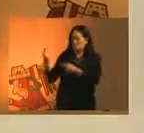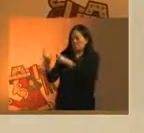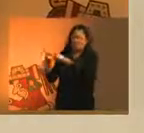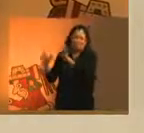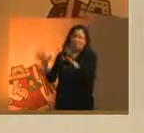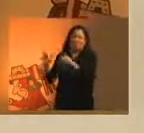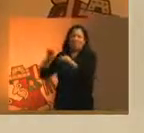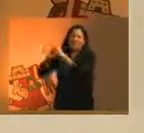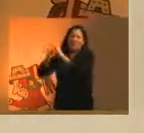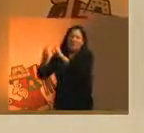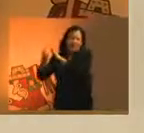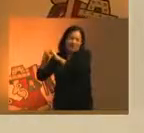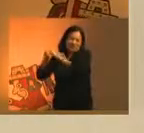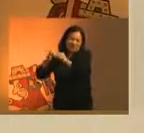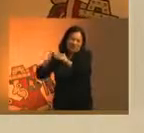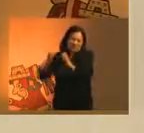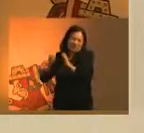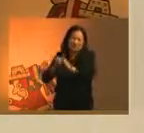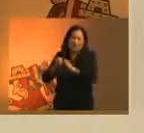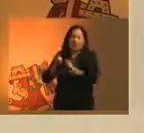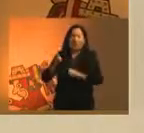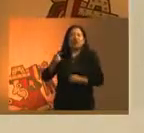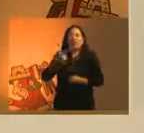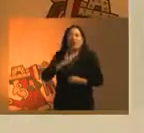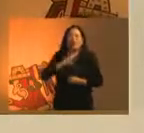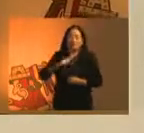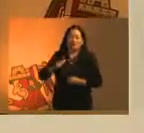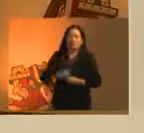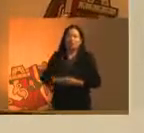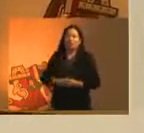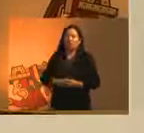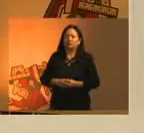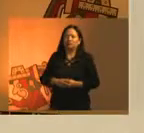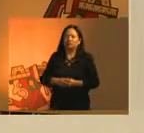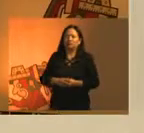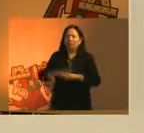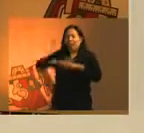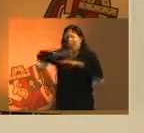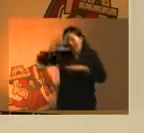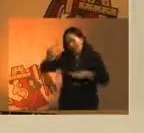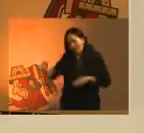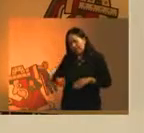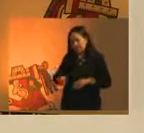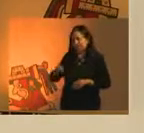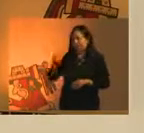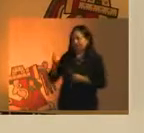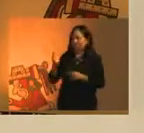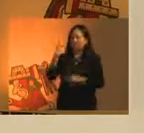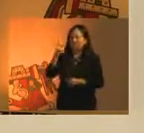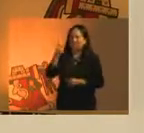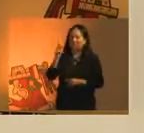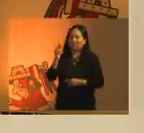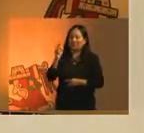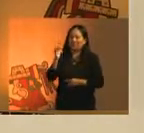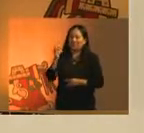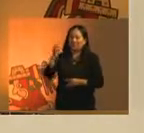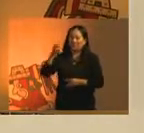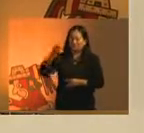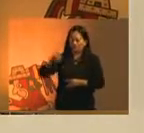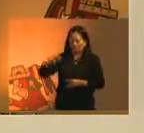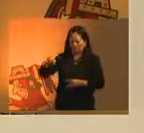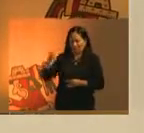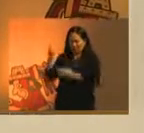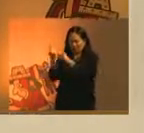enemigo mortal del movimiento agrarista entonces primo tapia tuvo que desarrollar su movimiento no con el apoyo del gobierno